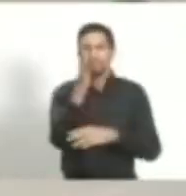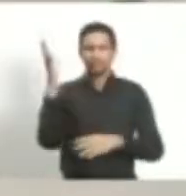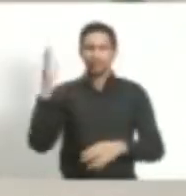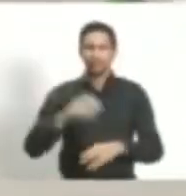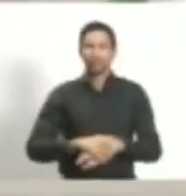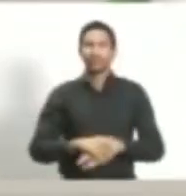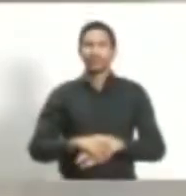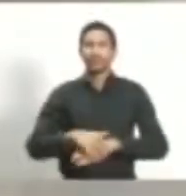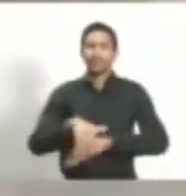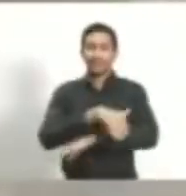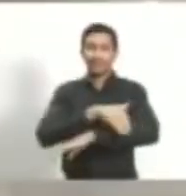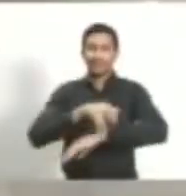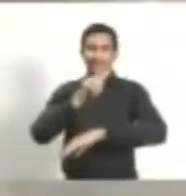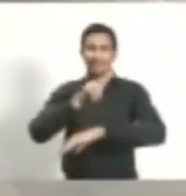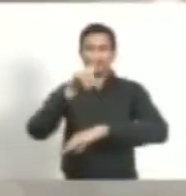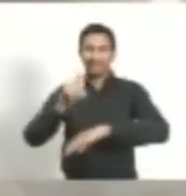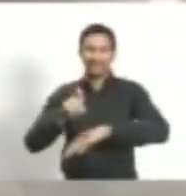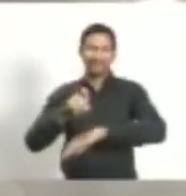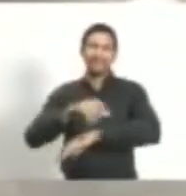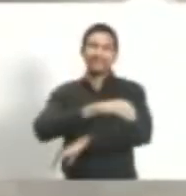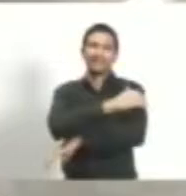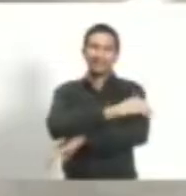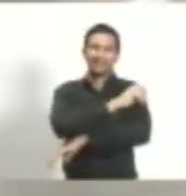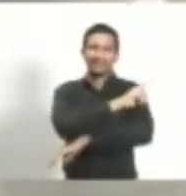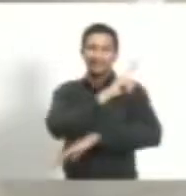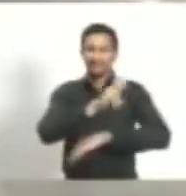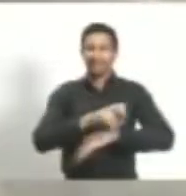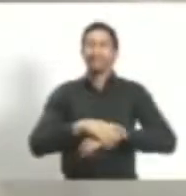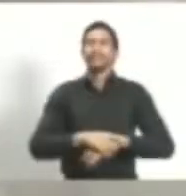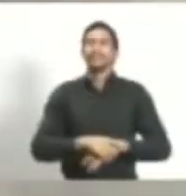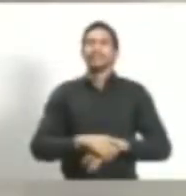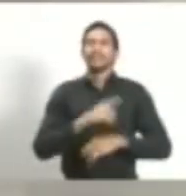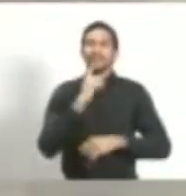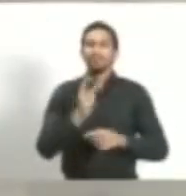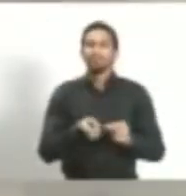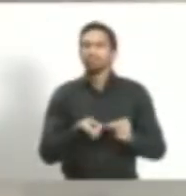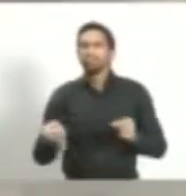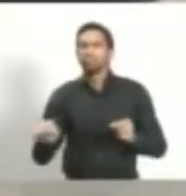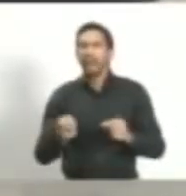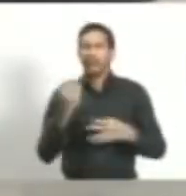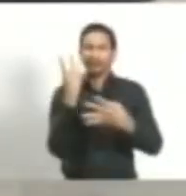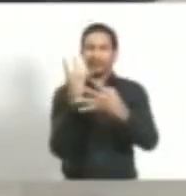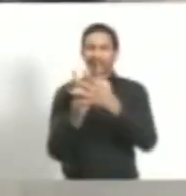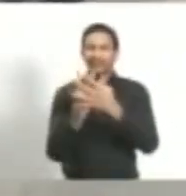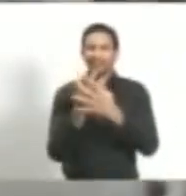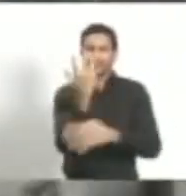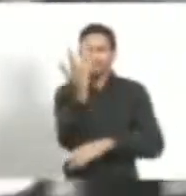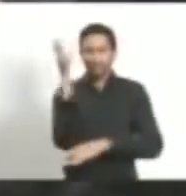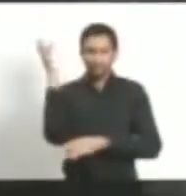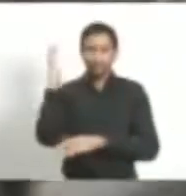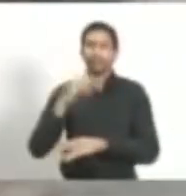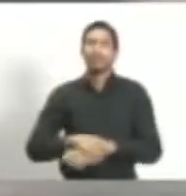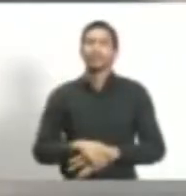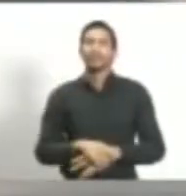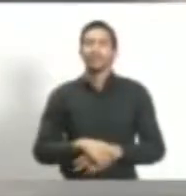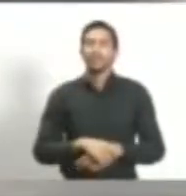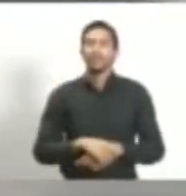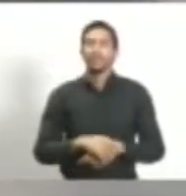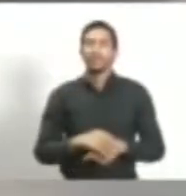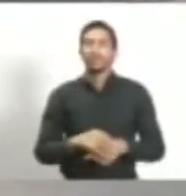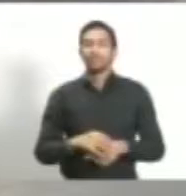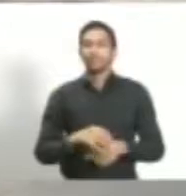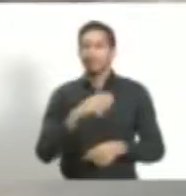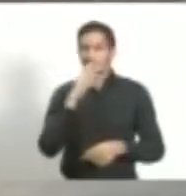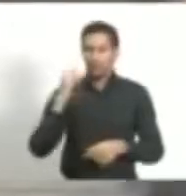carrera 77, a pocas cuadras de la cárcel del Bosque. Según testigos, la víctima venía siendo perseguida por dos sujetos a bordo